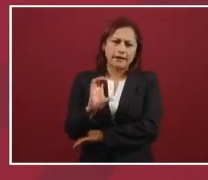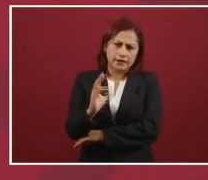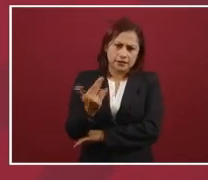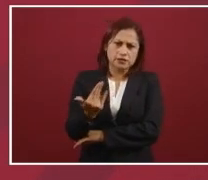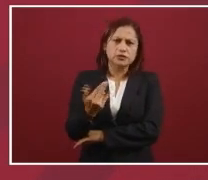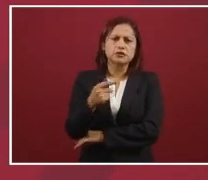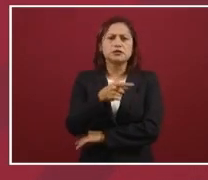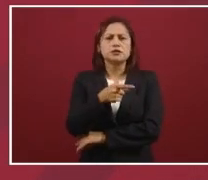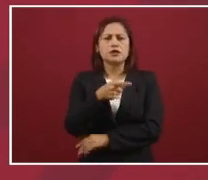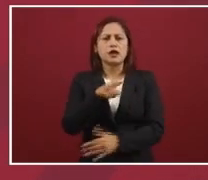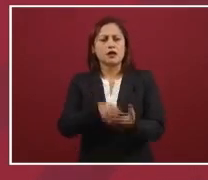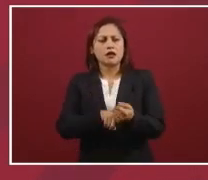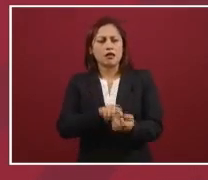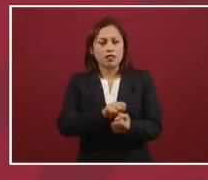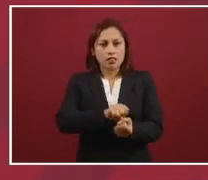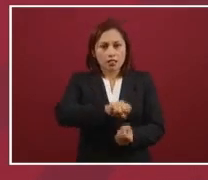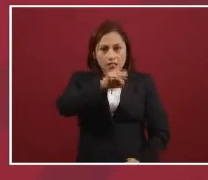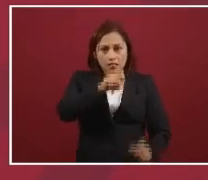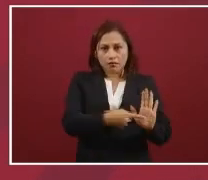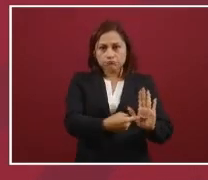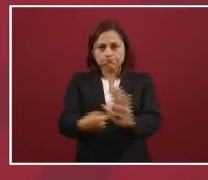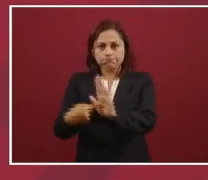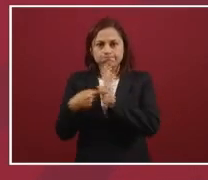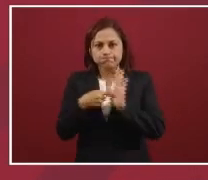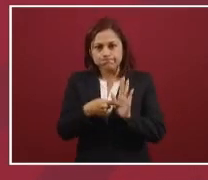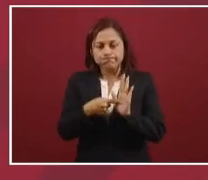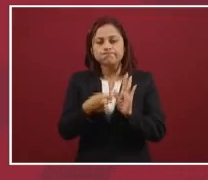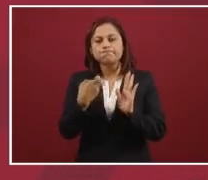Fue un juicio en Estados Unidos